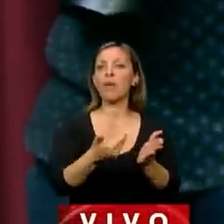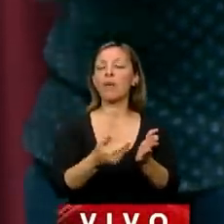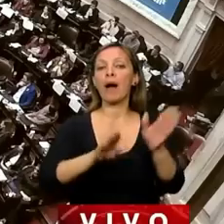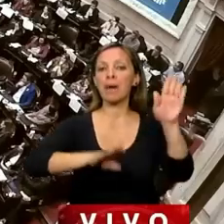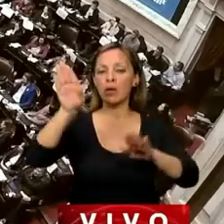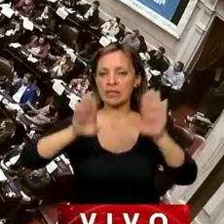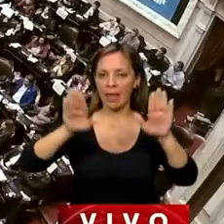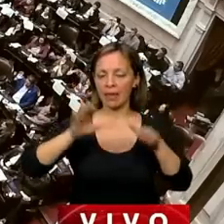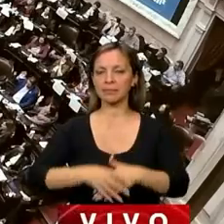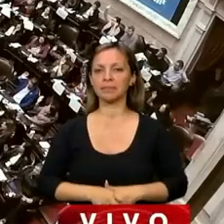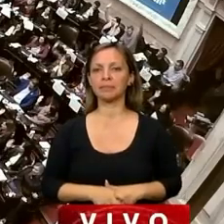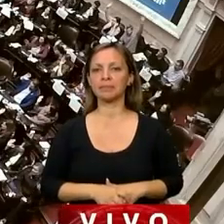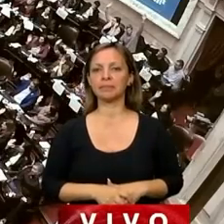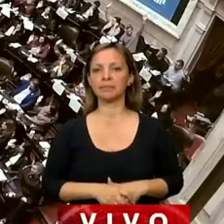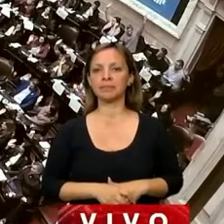a mano alzada.